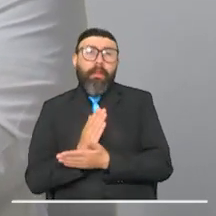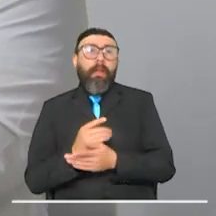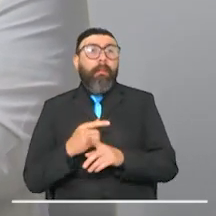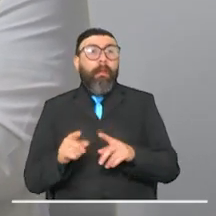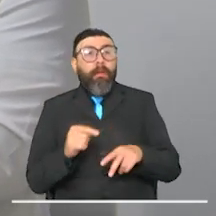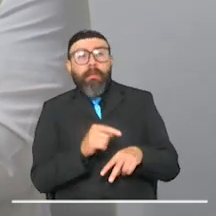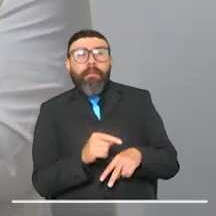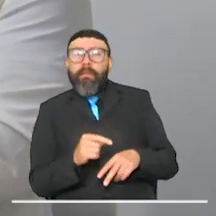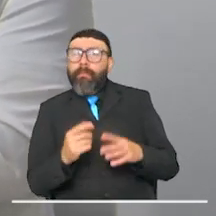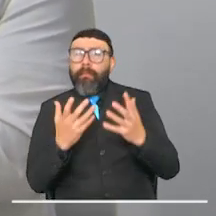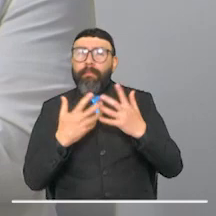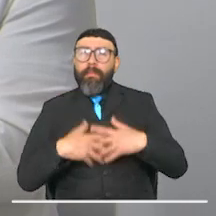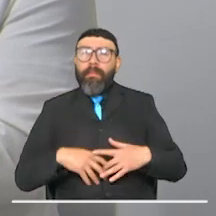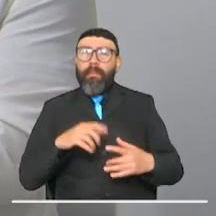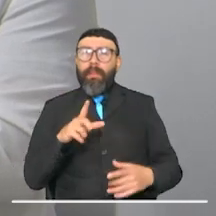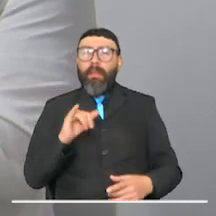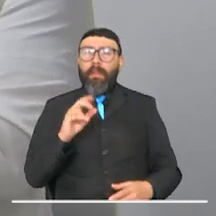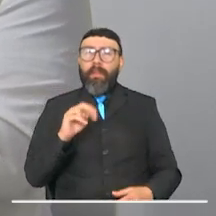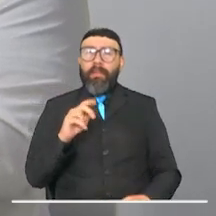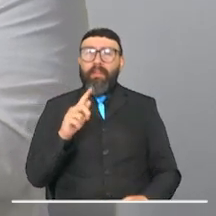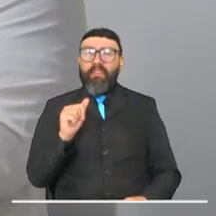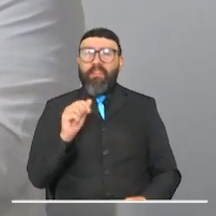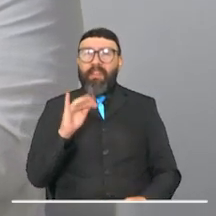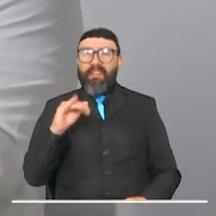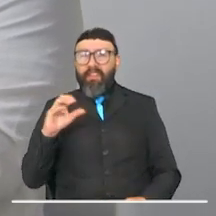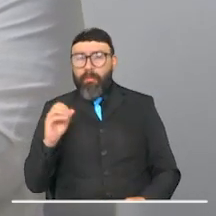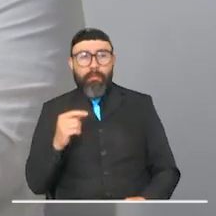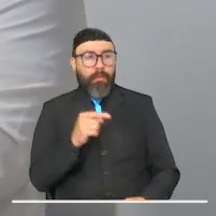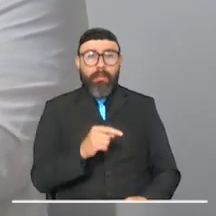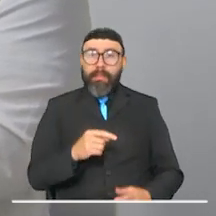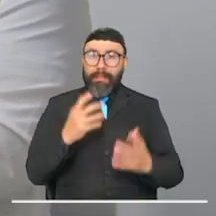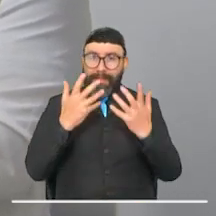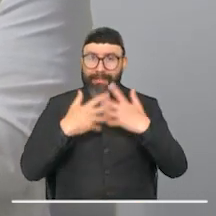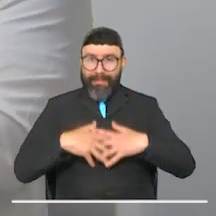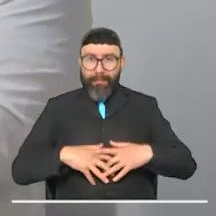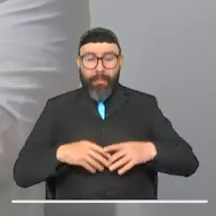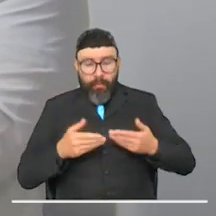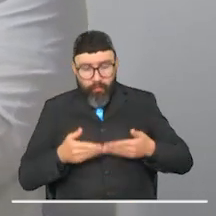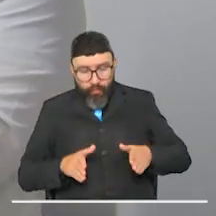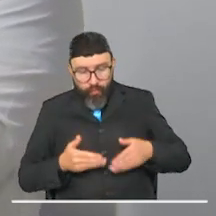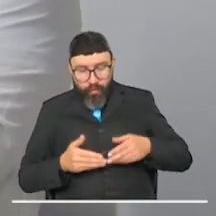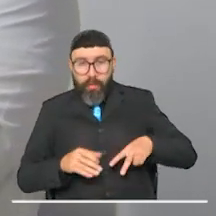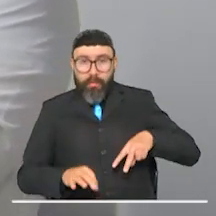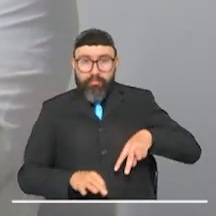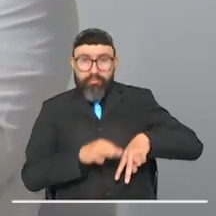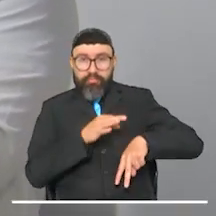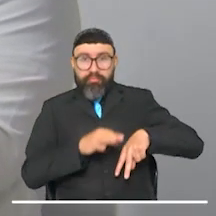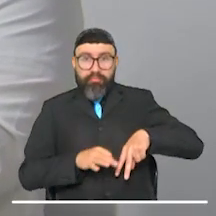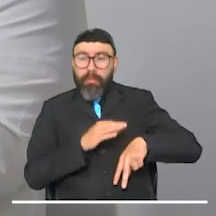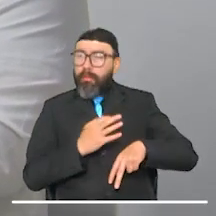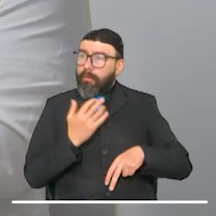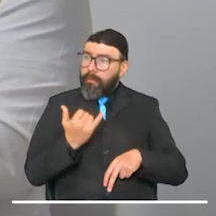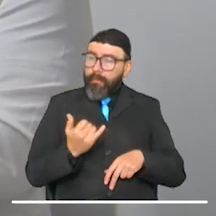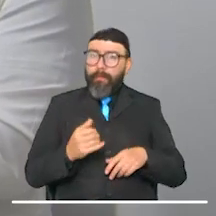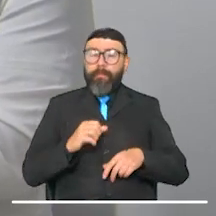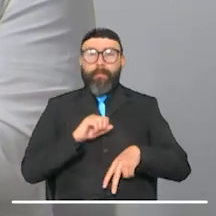sistema linfático y el sistema venoso son los principales causantes de edema desde el punto de vista ecográfico podemos evaluar al sistema